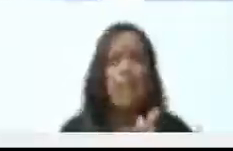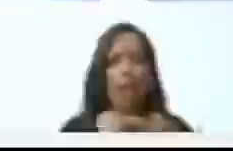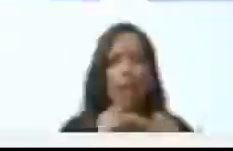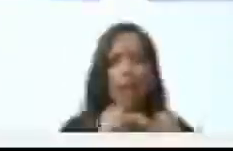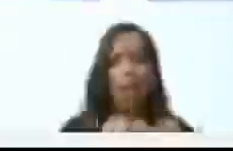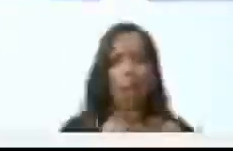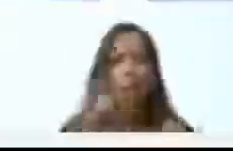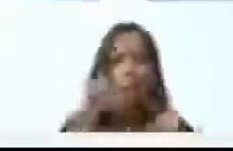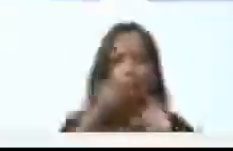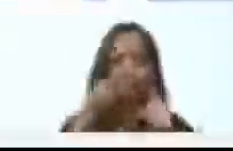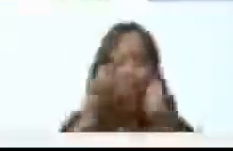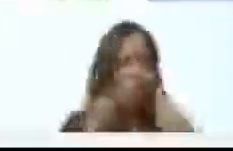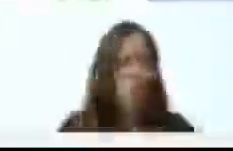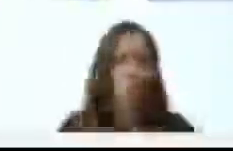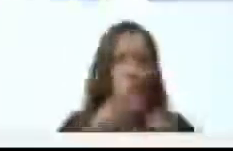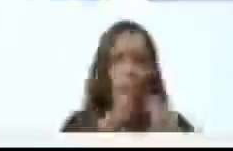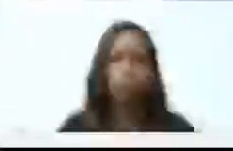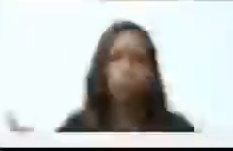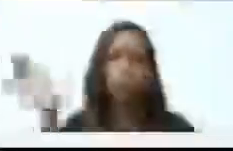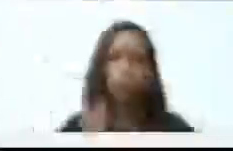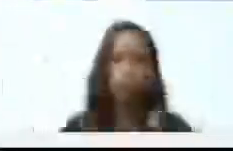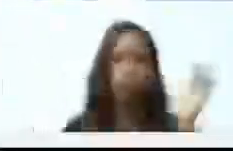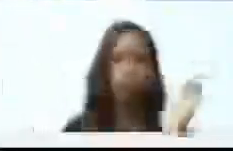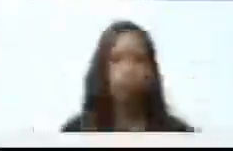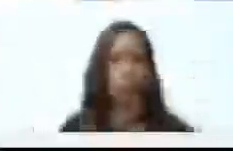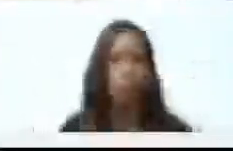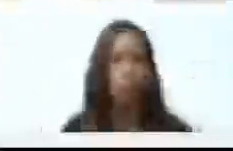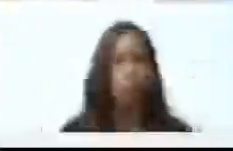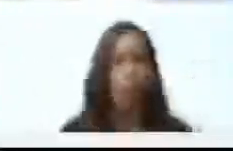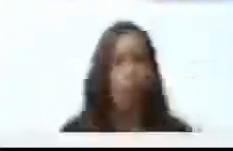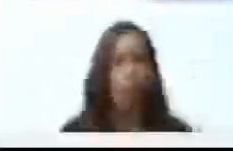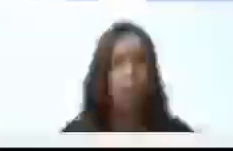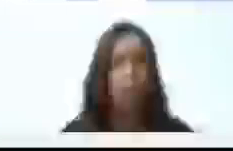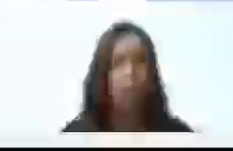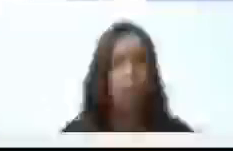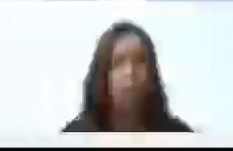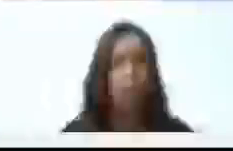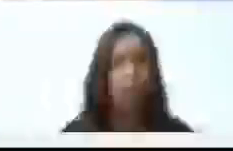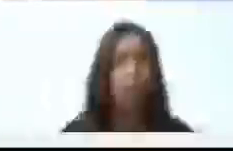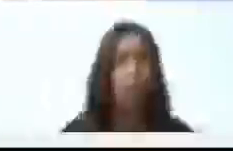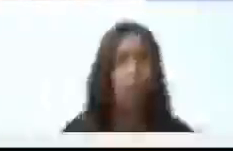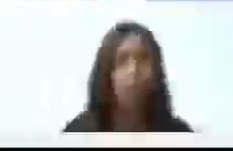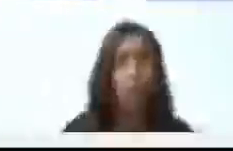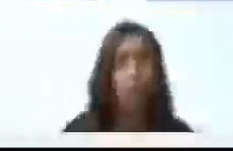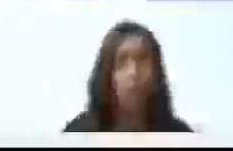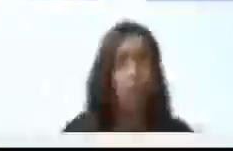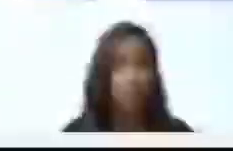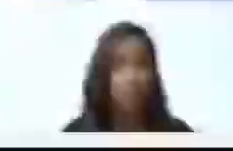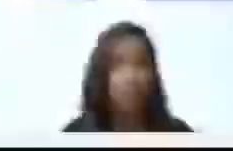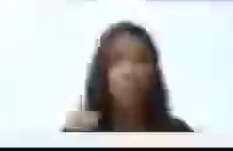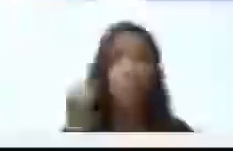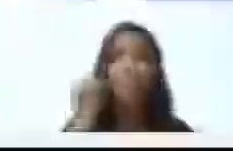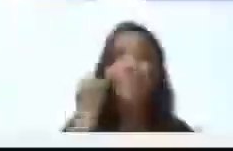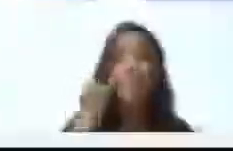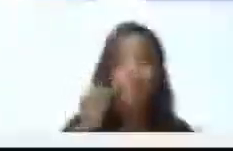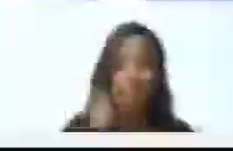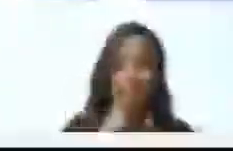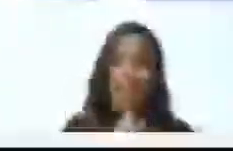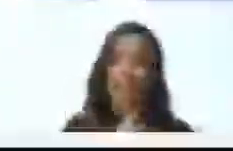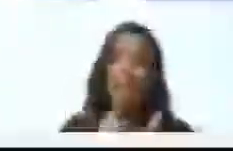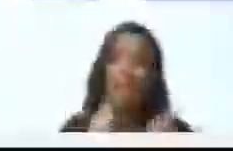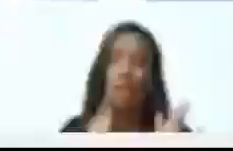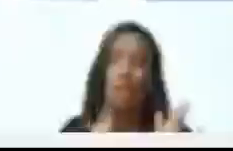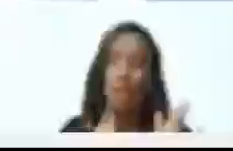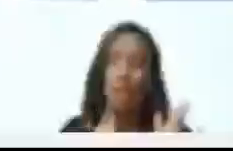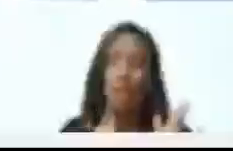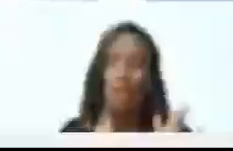la necesidad de la reforma, se aplicó, se convocó la asamblea, ya esa ley no existe. Lo mismo va a ocurrir con la